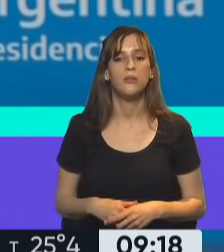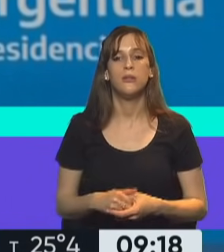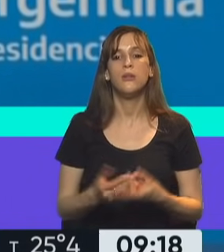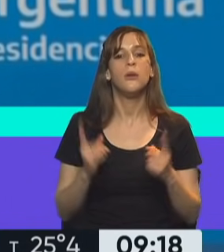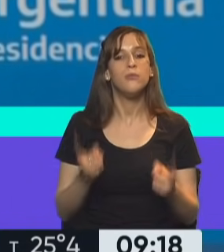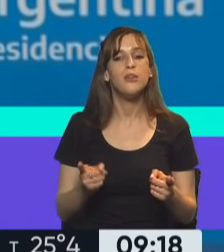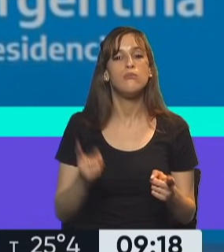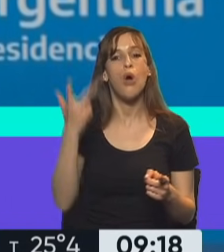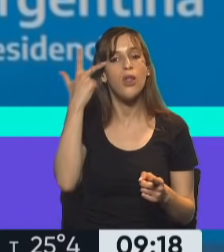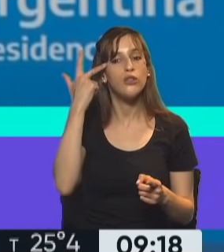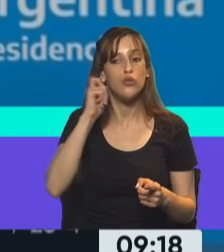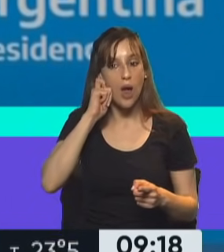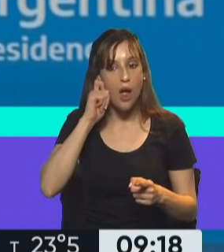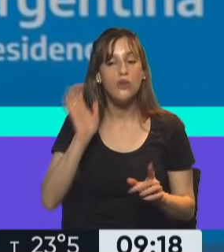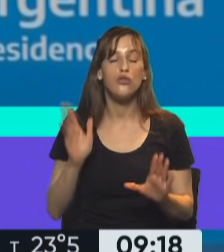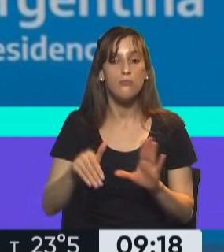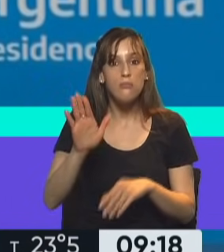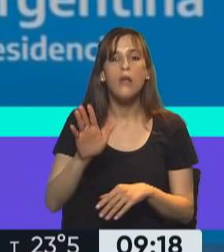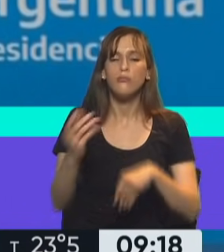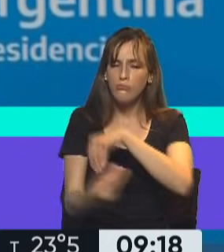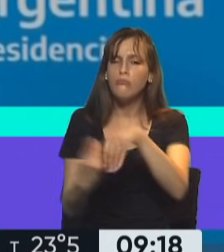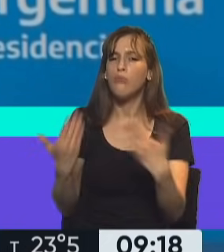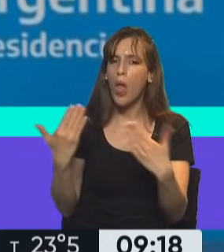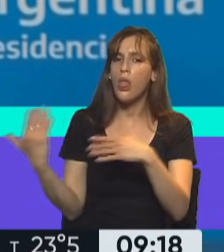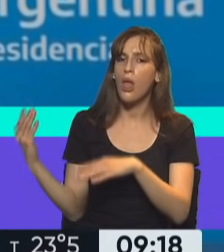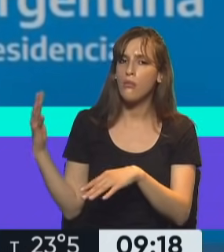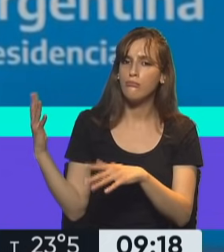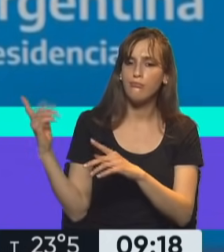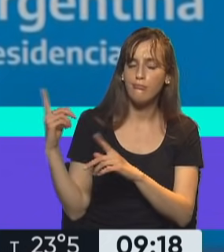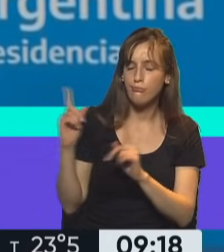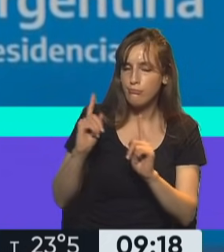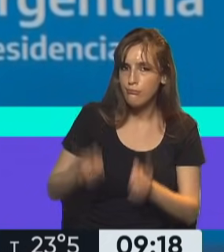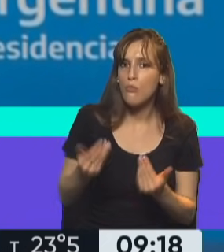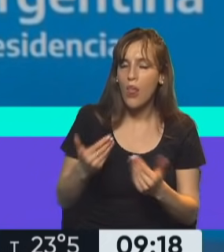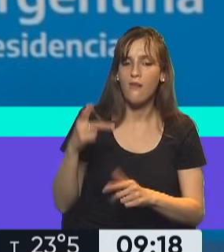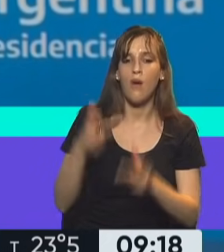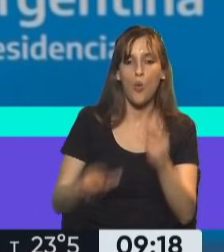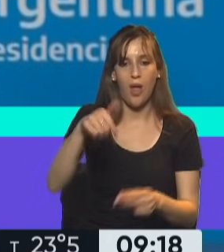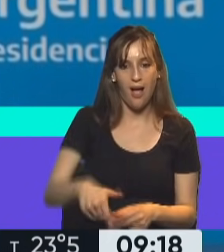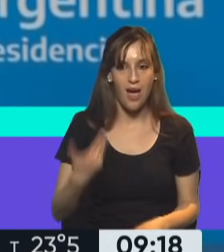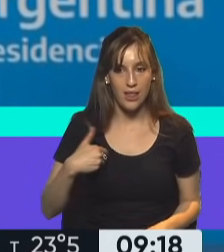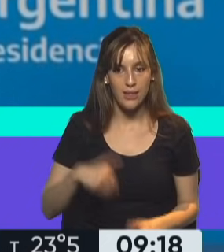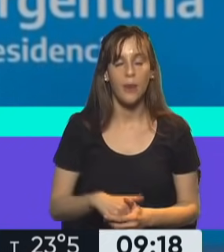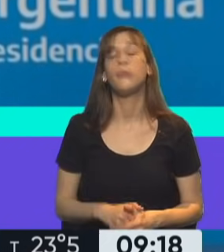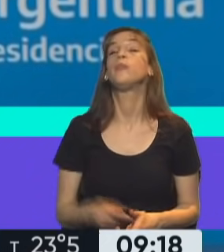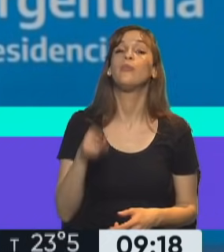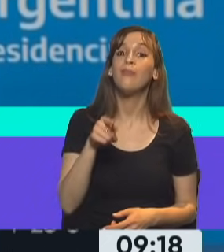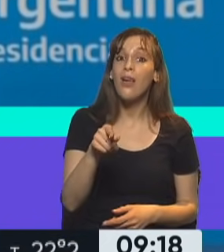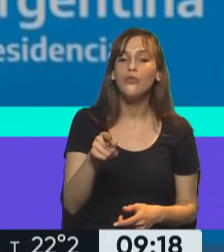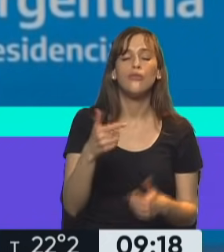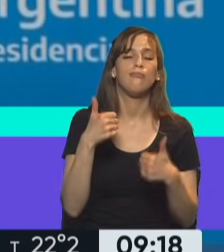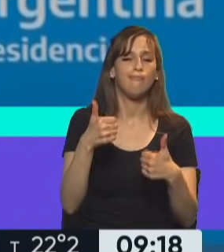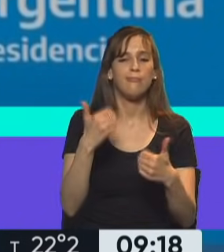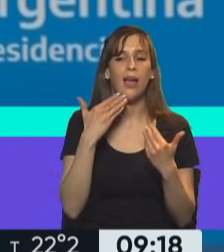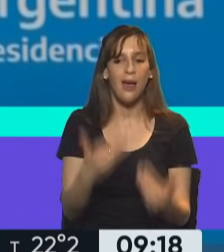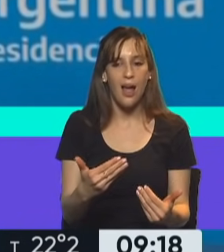menores de 18 años que vengan con su familia y la posibilidad también de que se vacunen cuando vienen a la Argentina. Esto es posible gracias a la gran cantidad